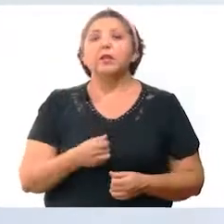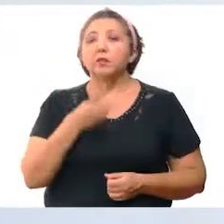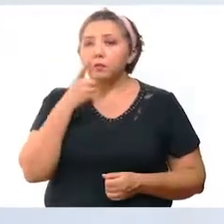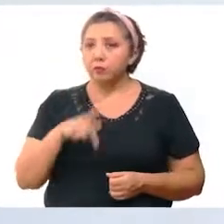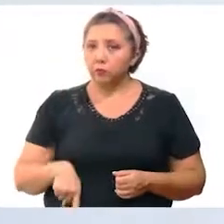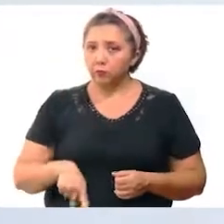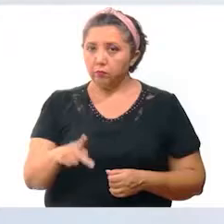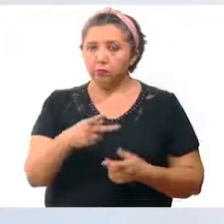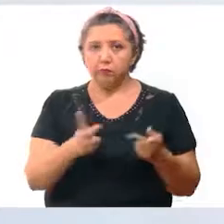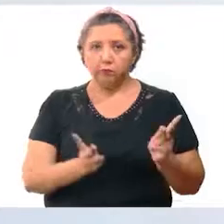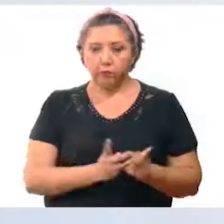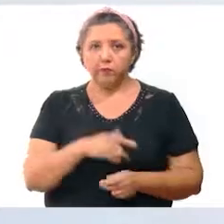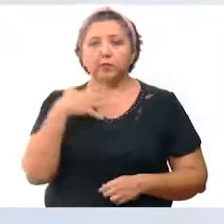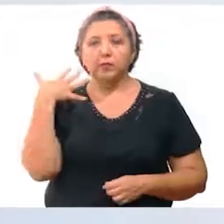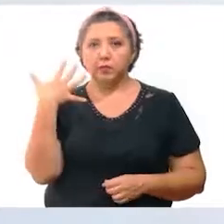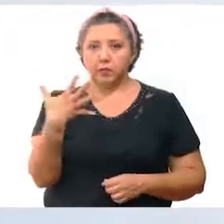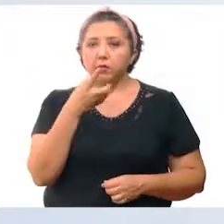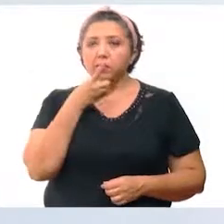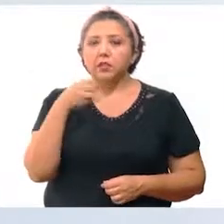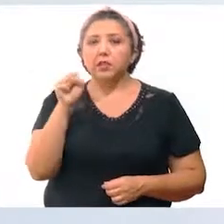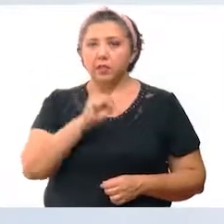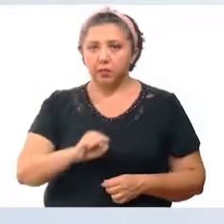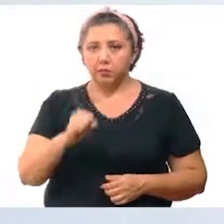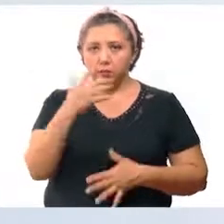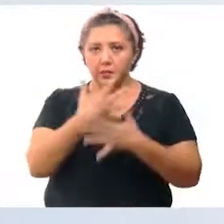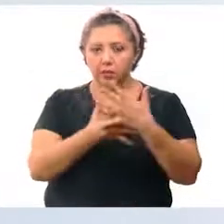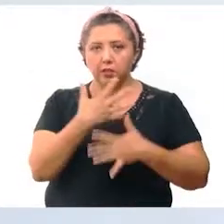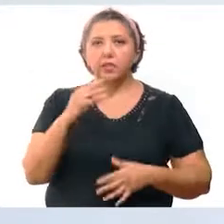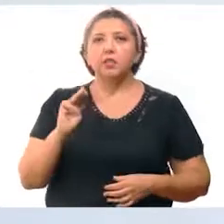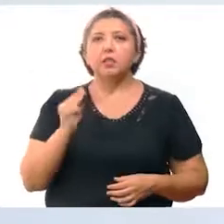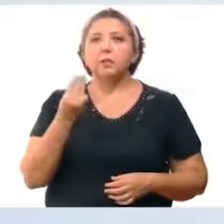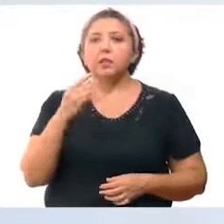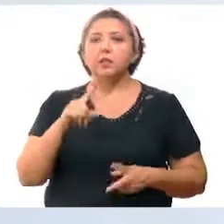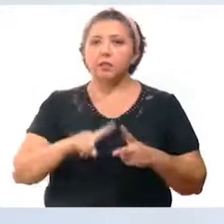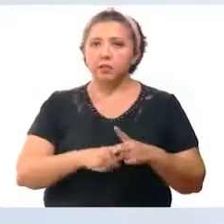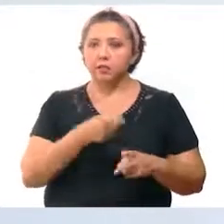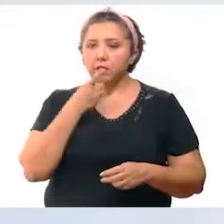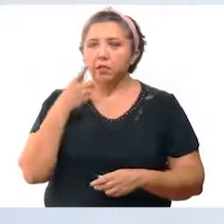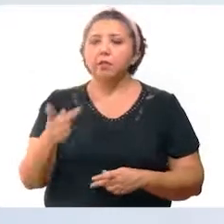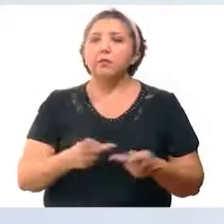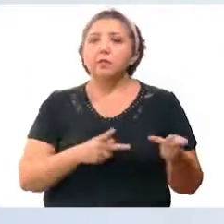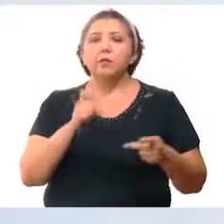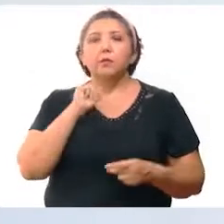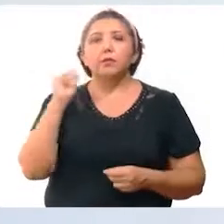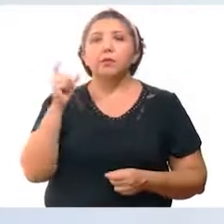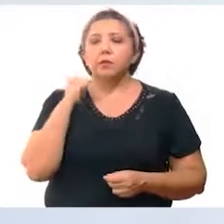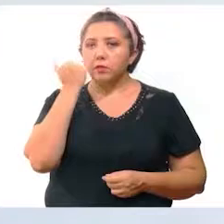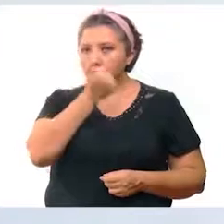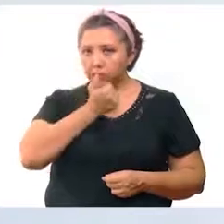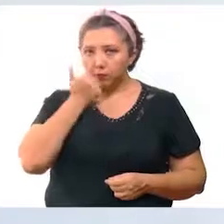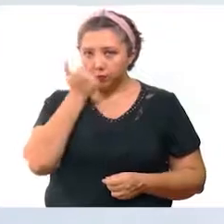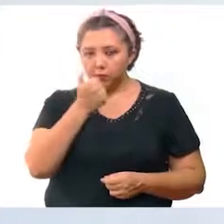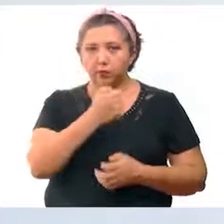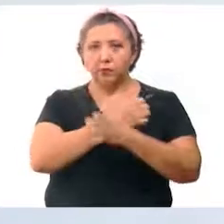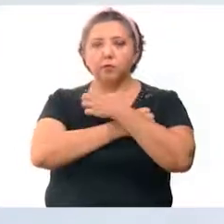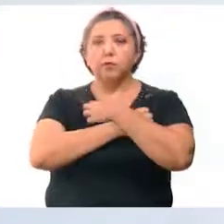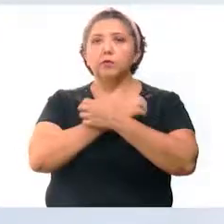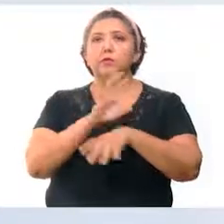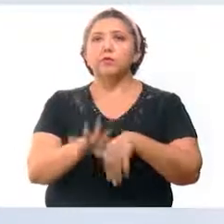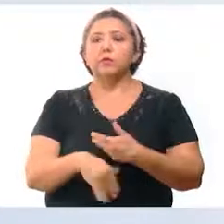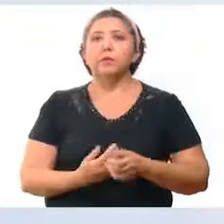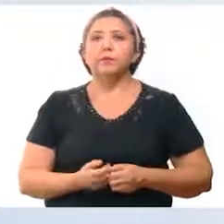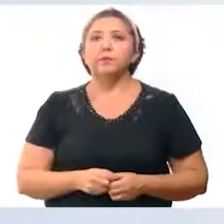plazas comerciales. 5. A partir del sábado 15 de mayo reiniciarán las prácticas profesionales de los estudiantes de educación